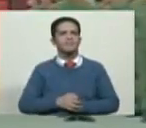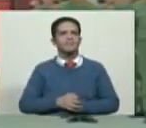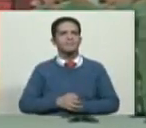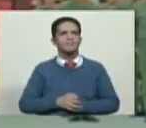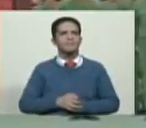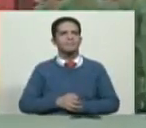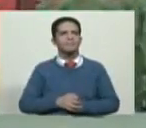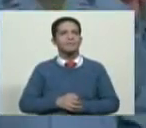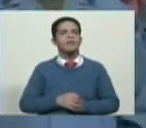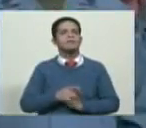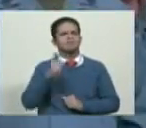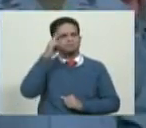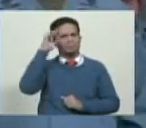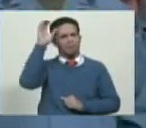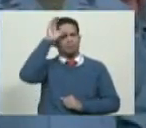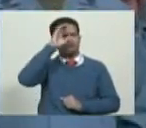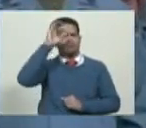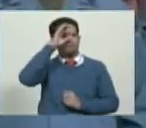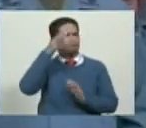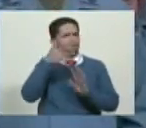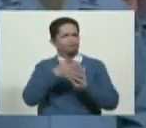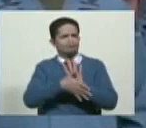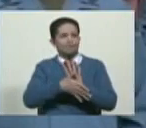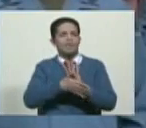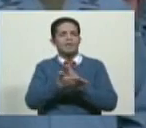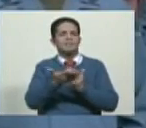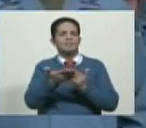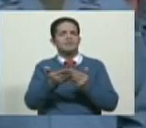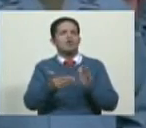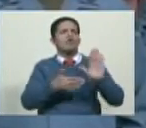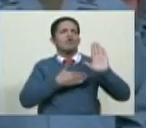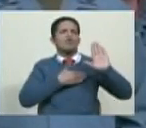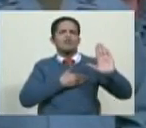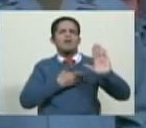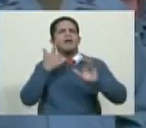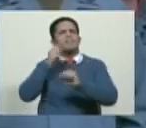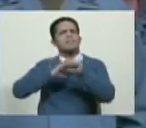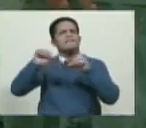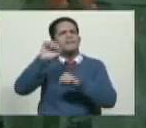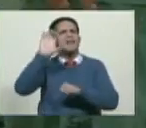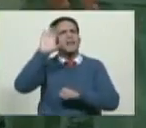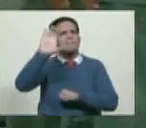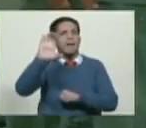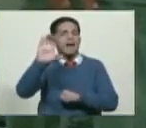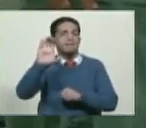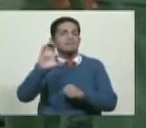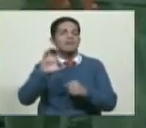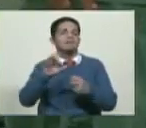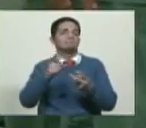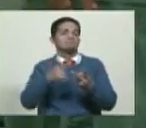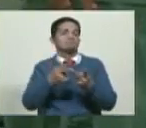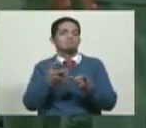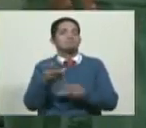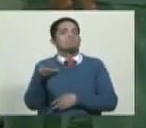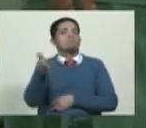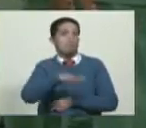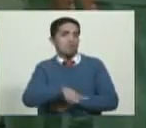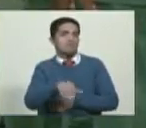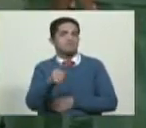nuestro juramento de defender la patria y sus instituciones hasta perder la vida si fuera